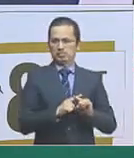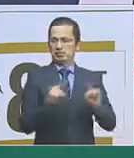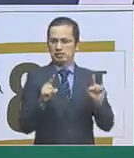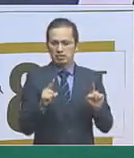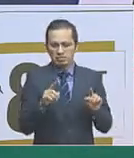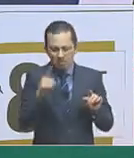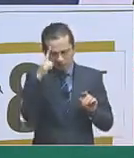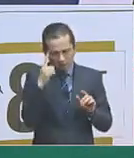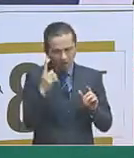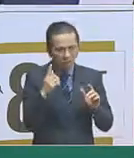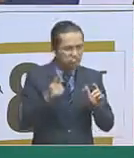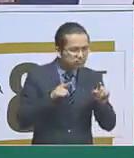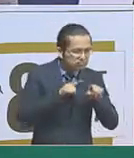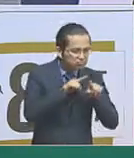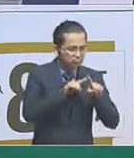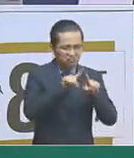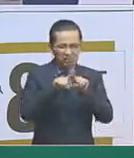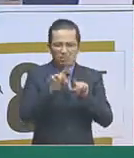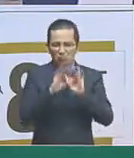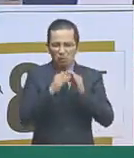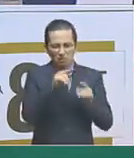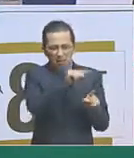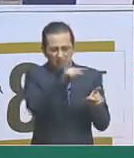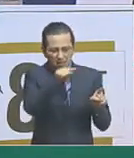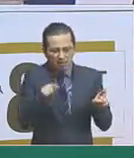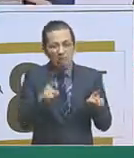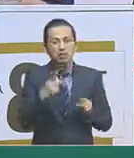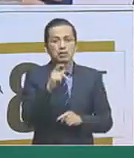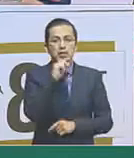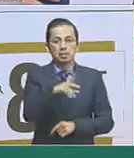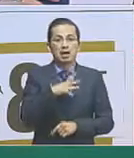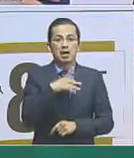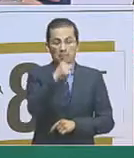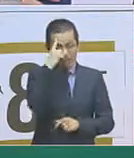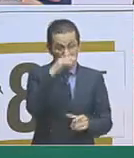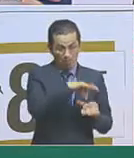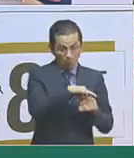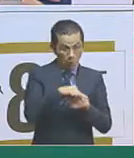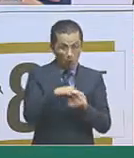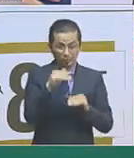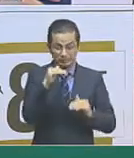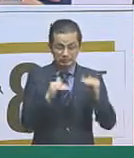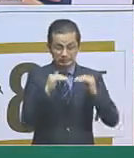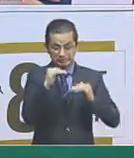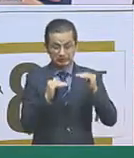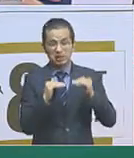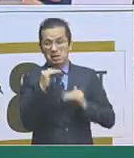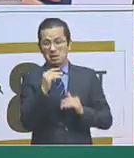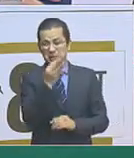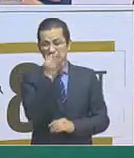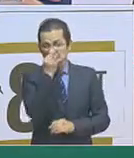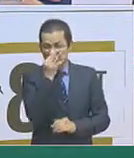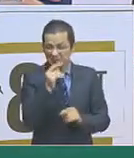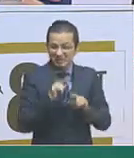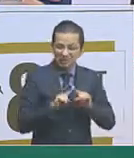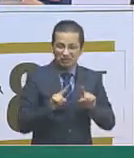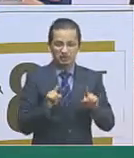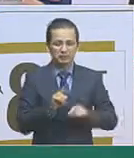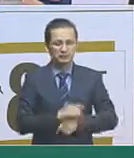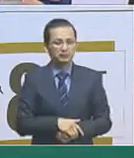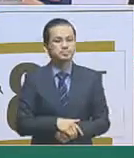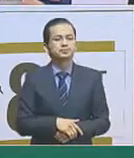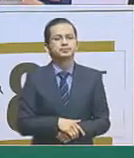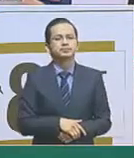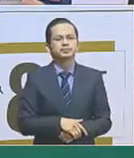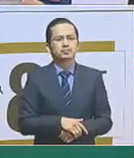y se resuelven por diferencias de votos muy pequeñas con el inicio de este siglo conocimos que la